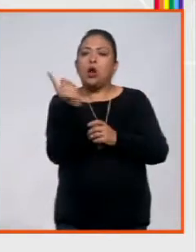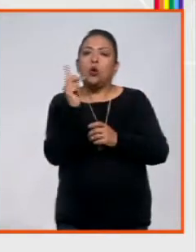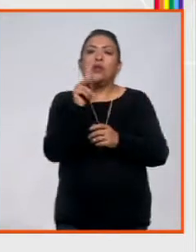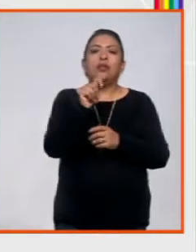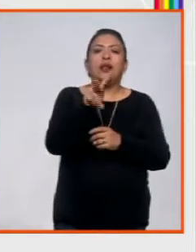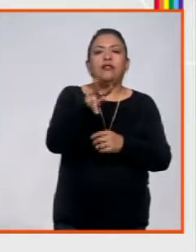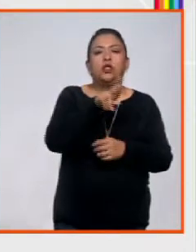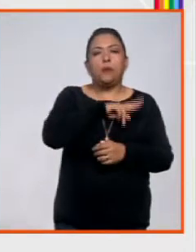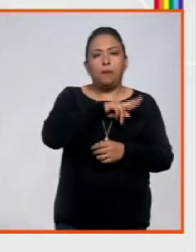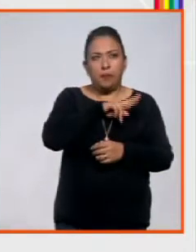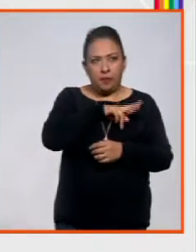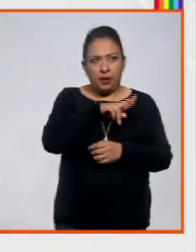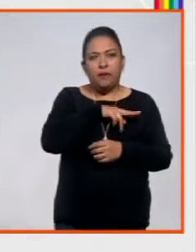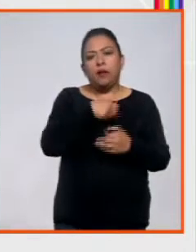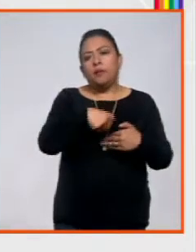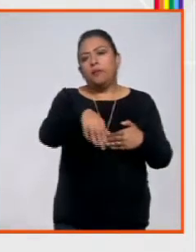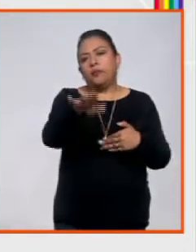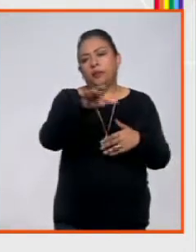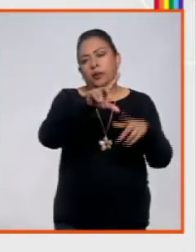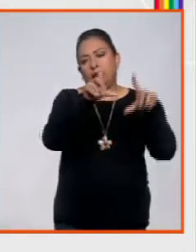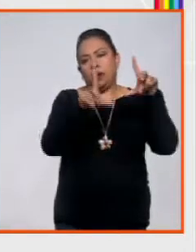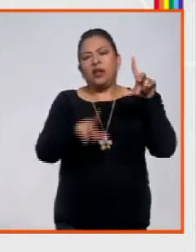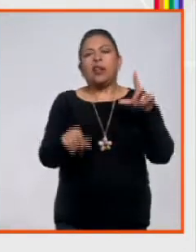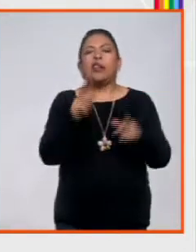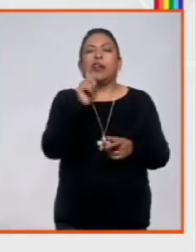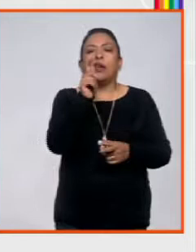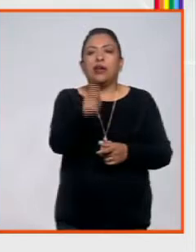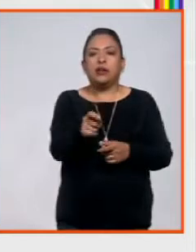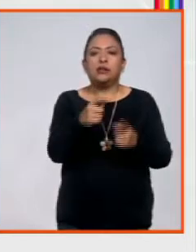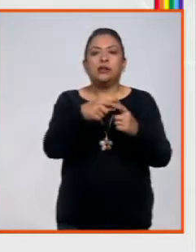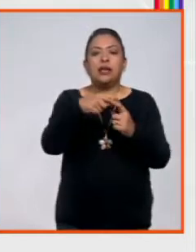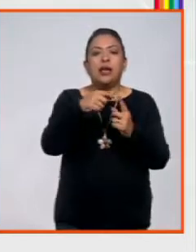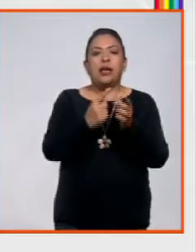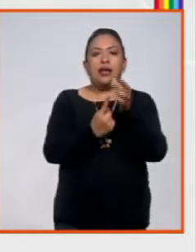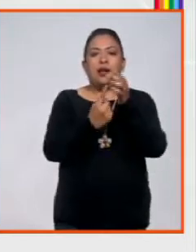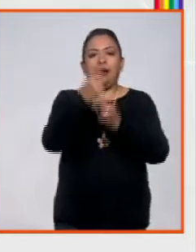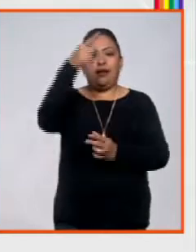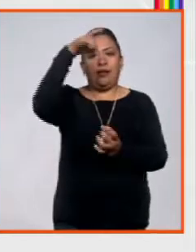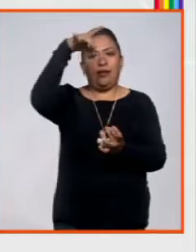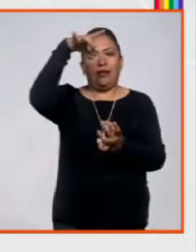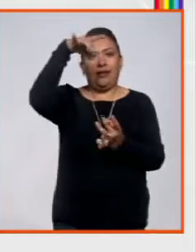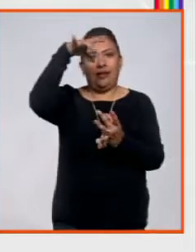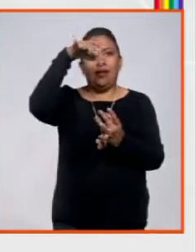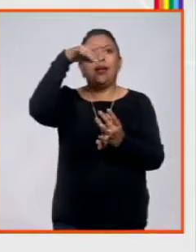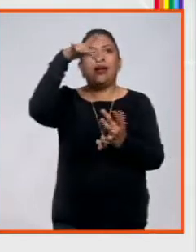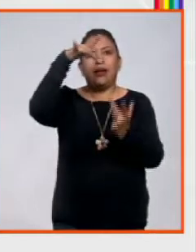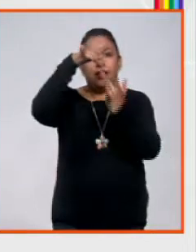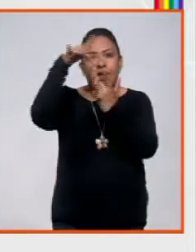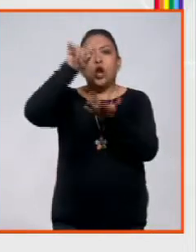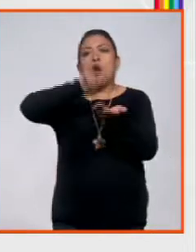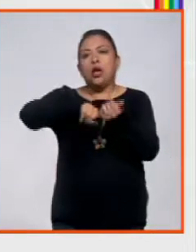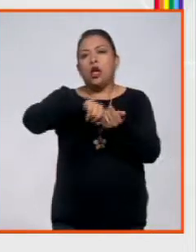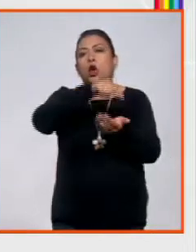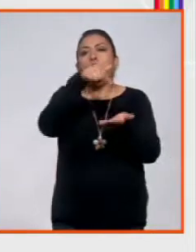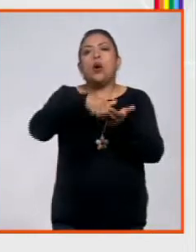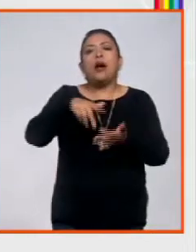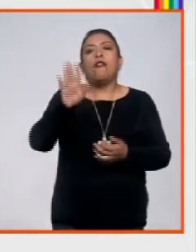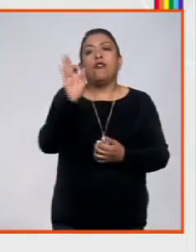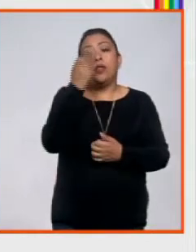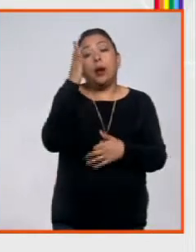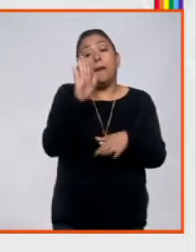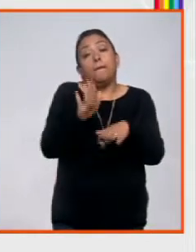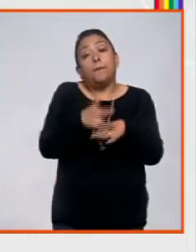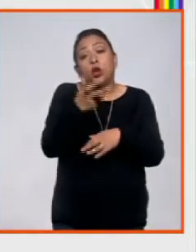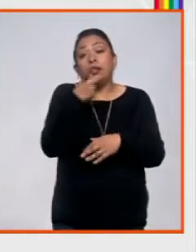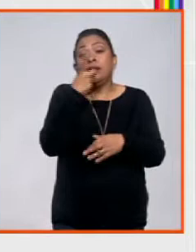televisiones privadas en a lo largo del estado ya que me refiero a antenas de que me refiero las antenas están en lugares federales porque se supone